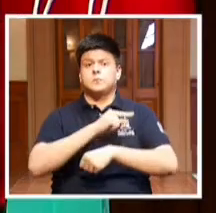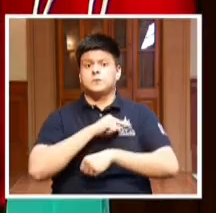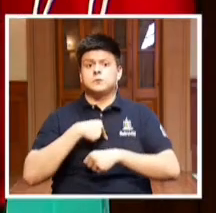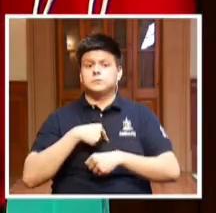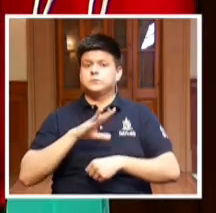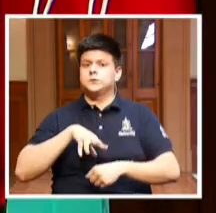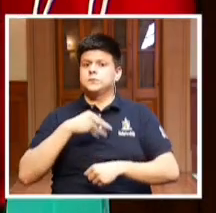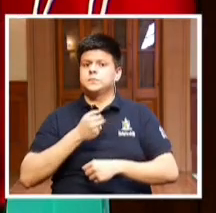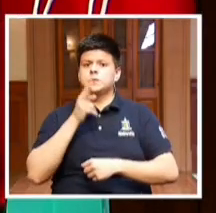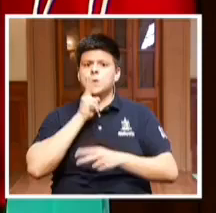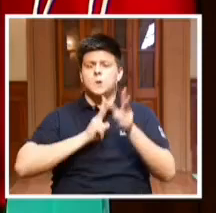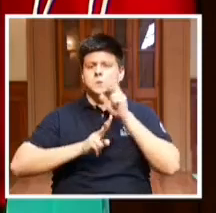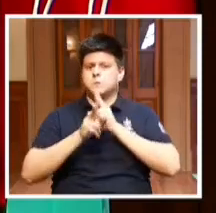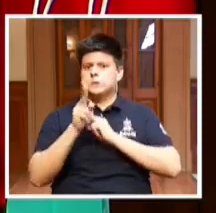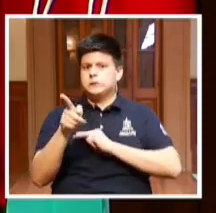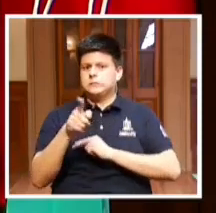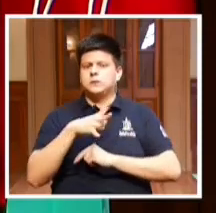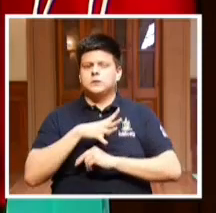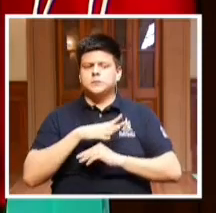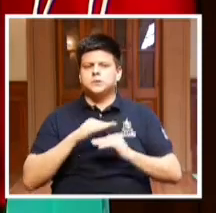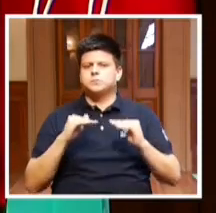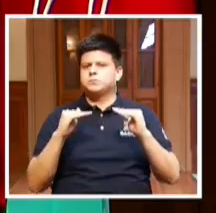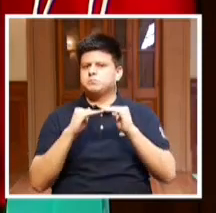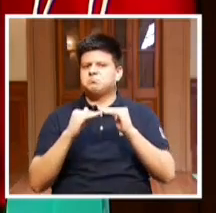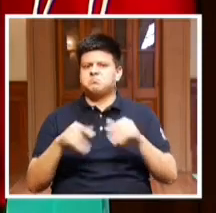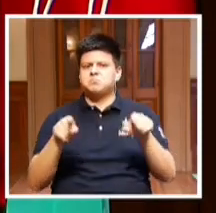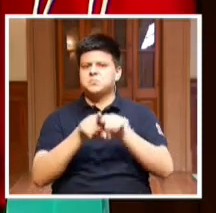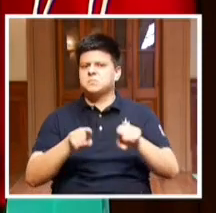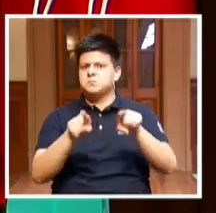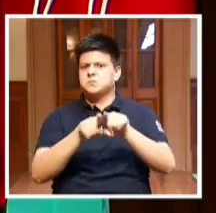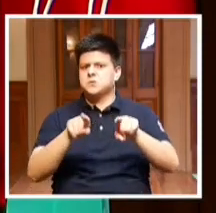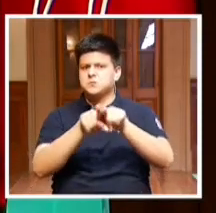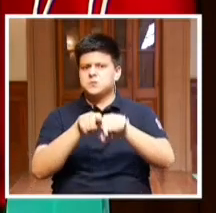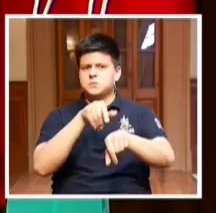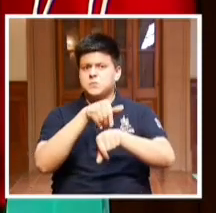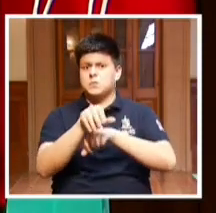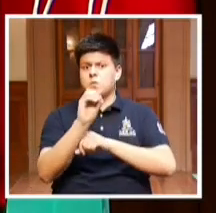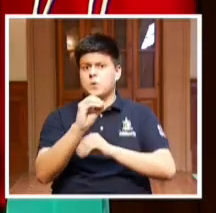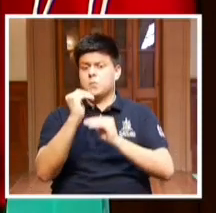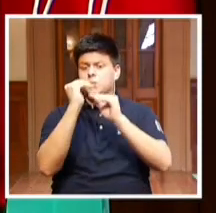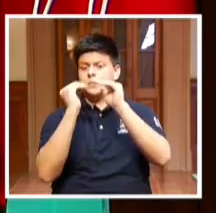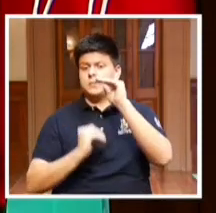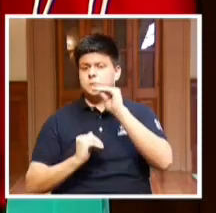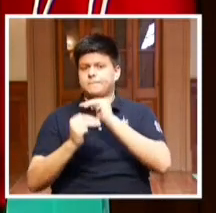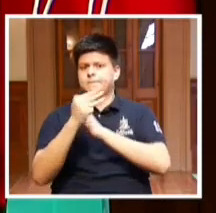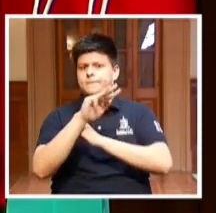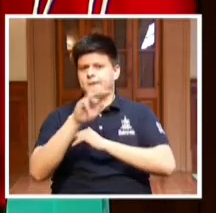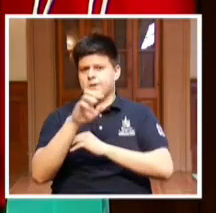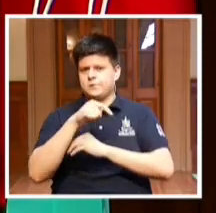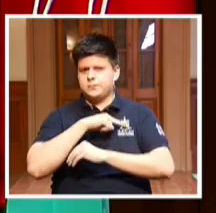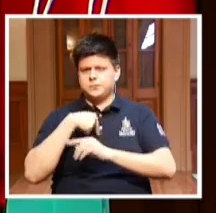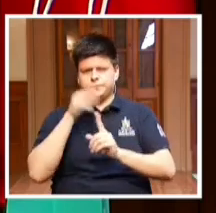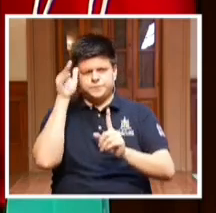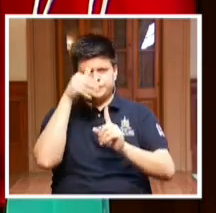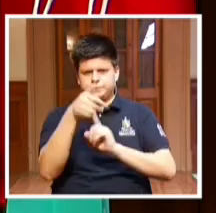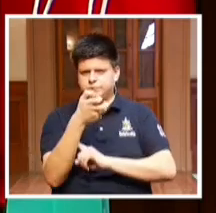de mantenernos en esas cifras o disminuir y llegar a los 300. Vamos a ponernos esa meta.